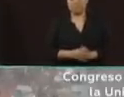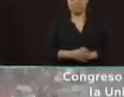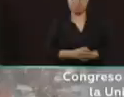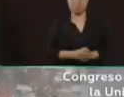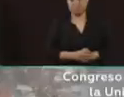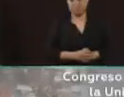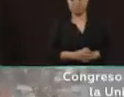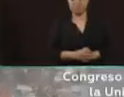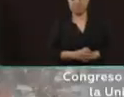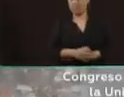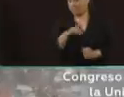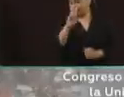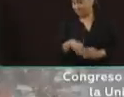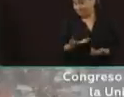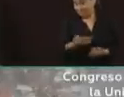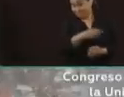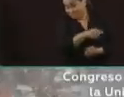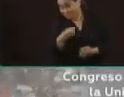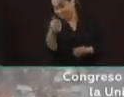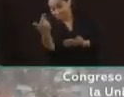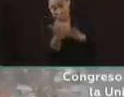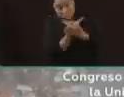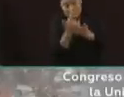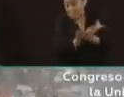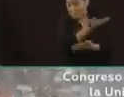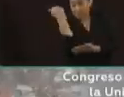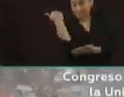No saben hacer cuentas.